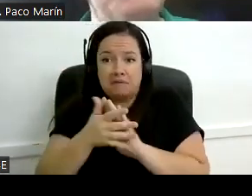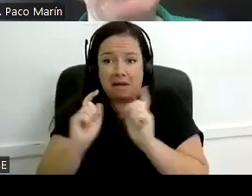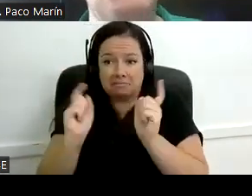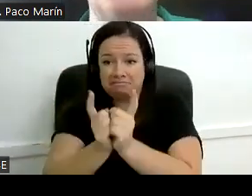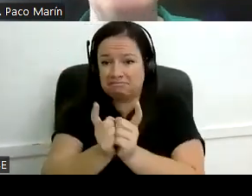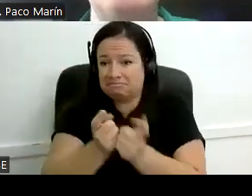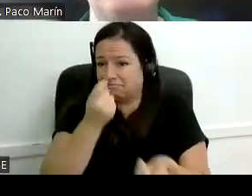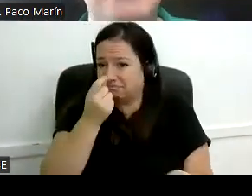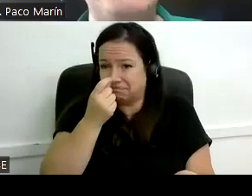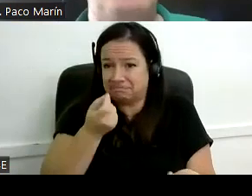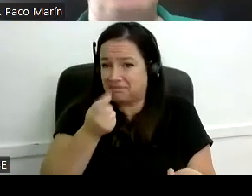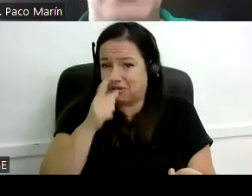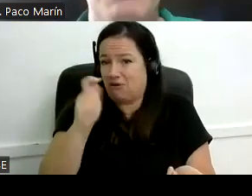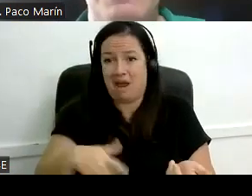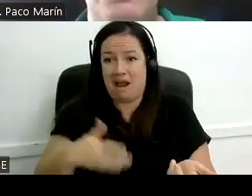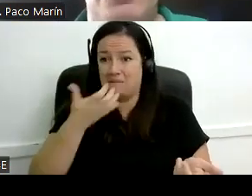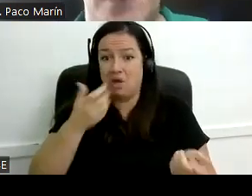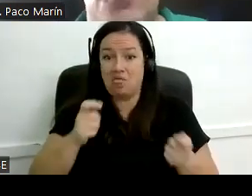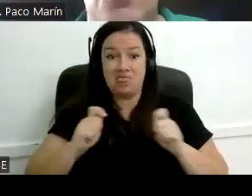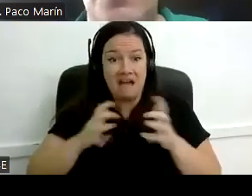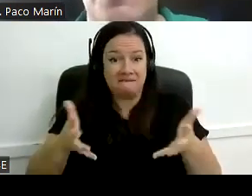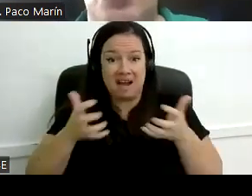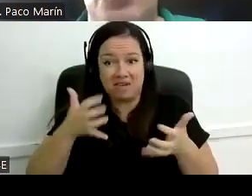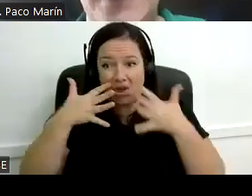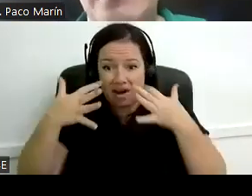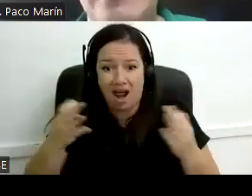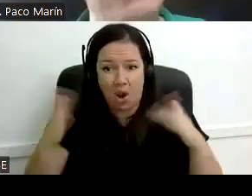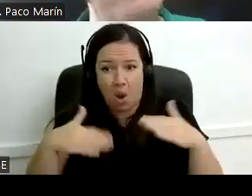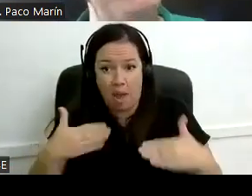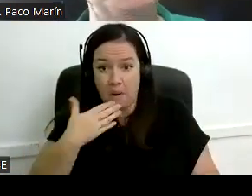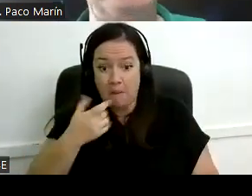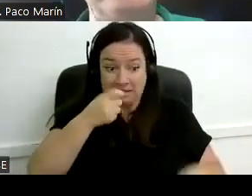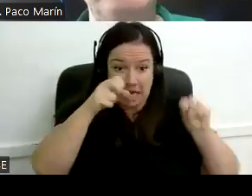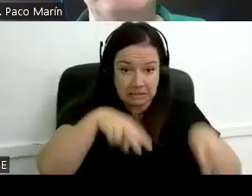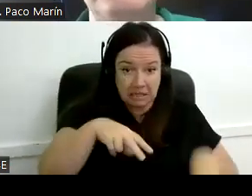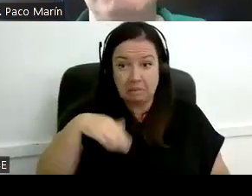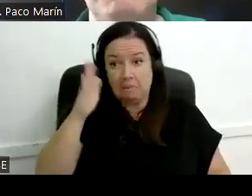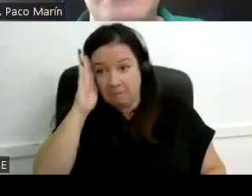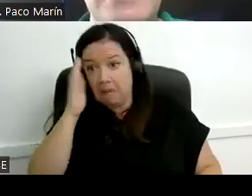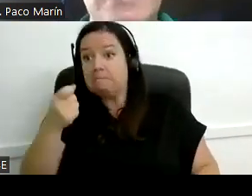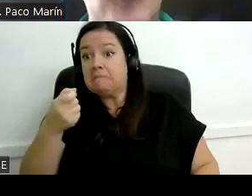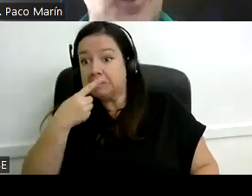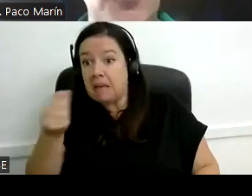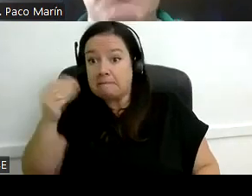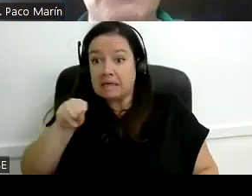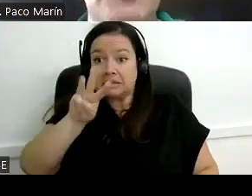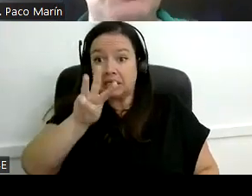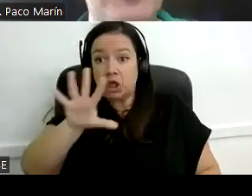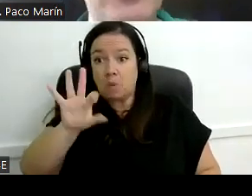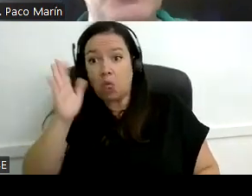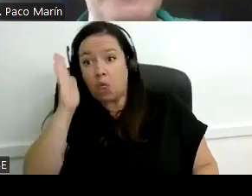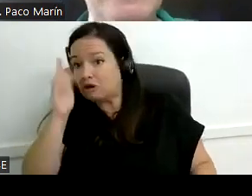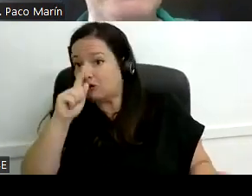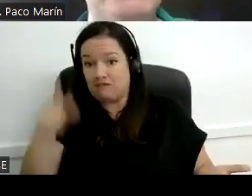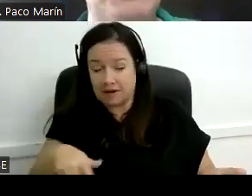sea, empiezan a no ser tan claros los beneficios de tomar un tranquilizante. Casi un 50% de las